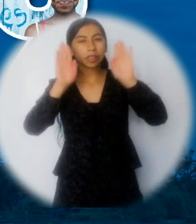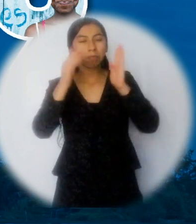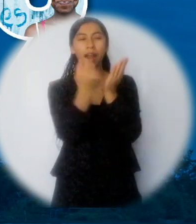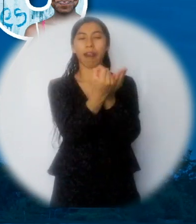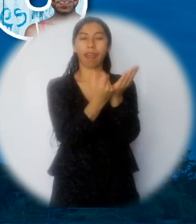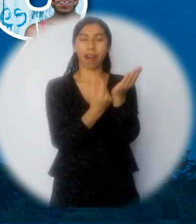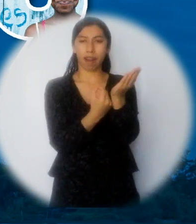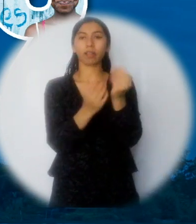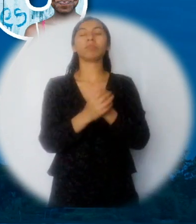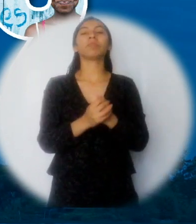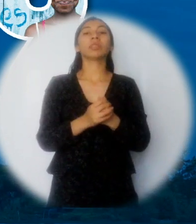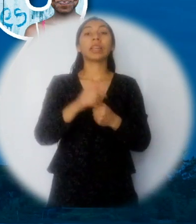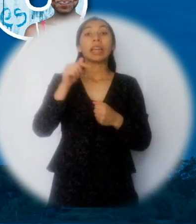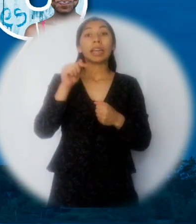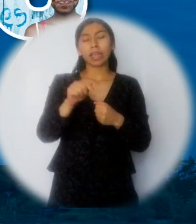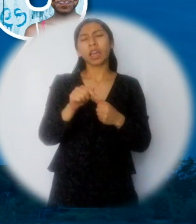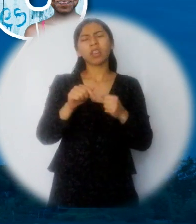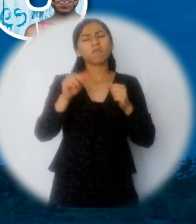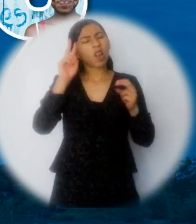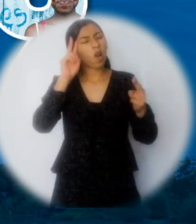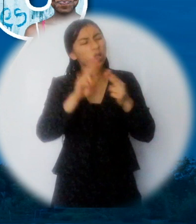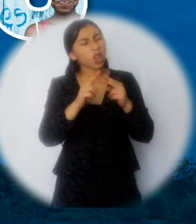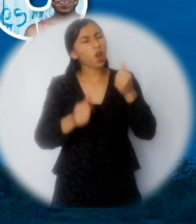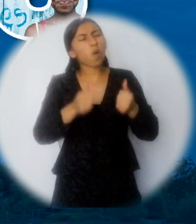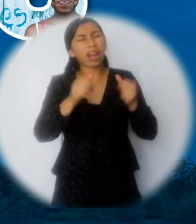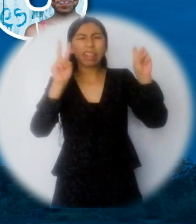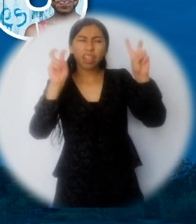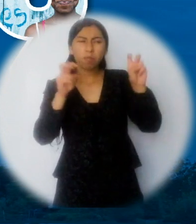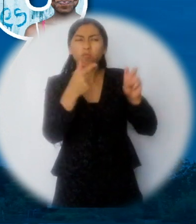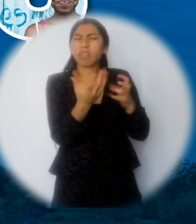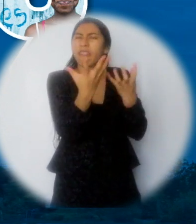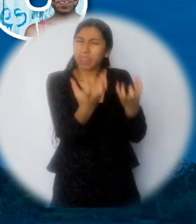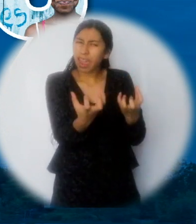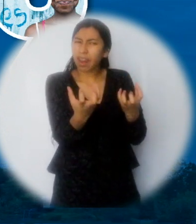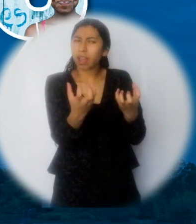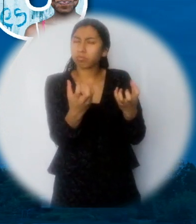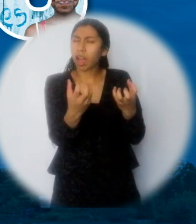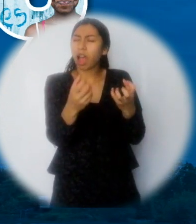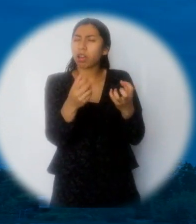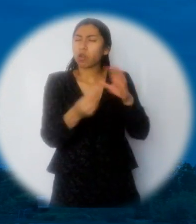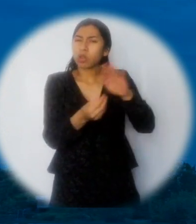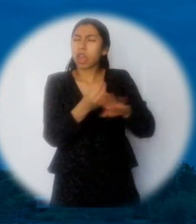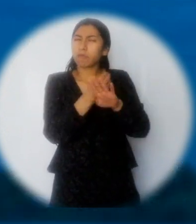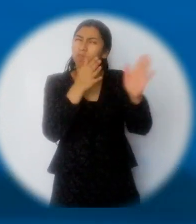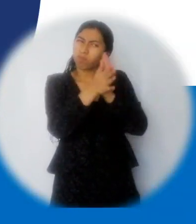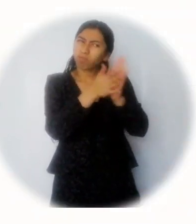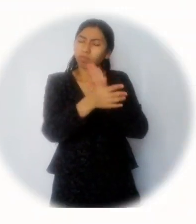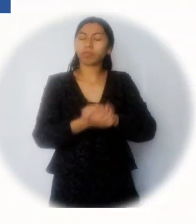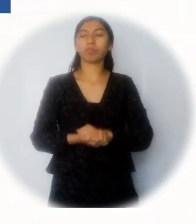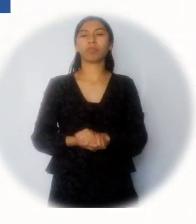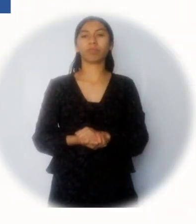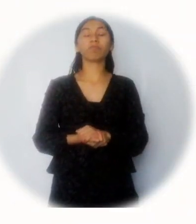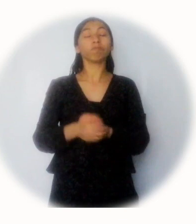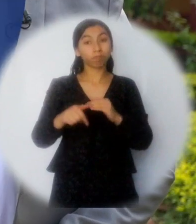www.unidadvictimas.gov.co, consultar el informe y responder la encuesta que nos permitirá conocer cuáles son los temas que usted quiere que la unidad divulgue en su balance